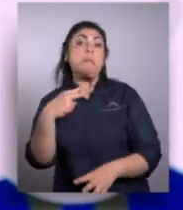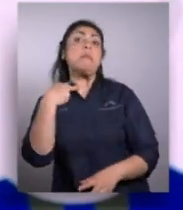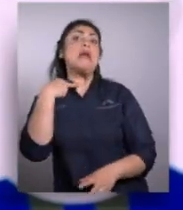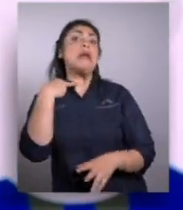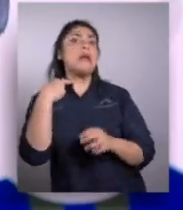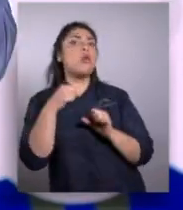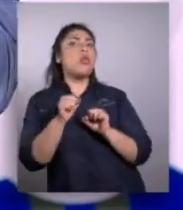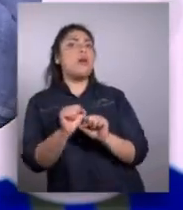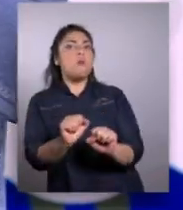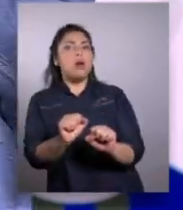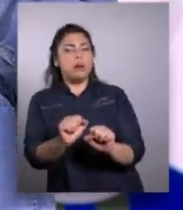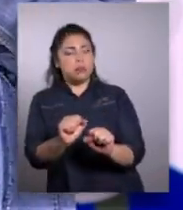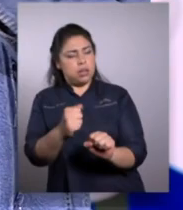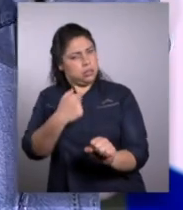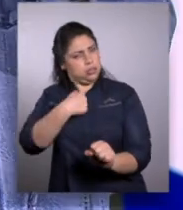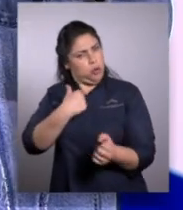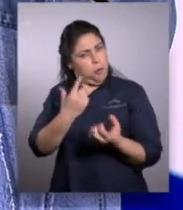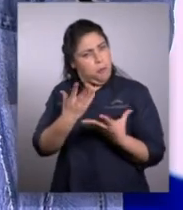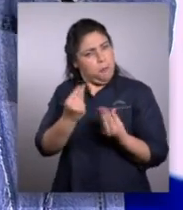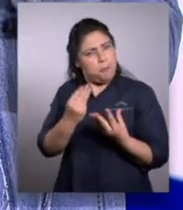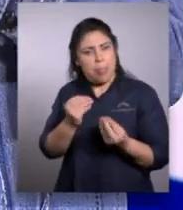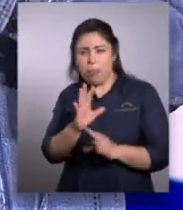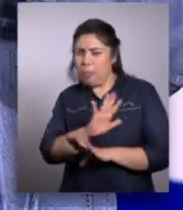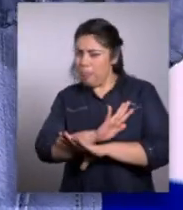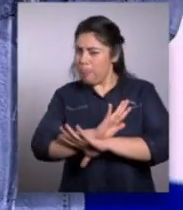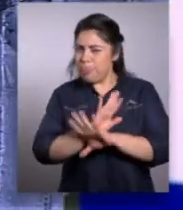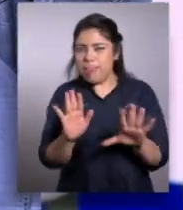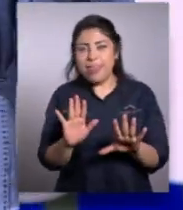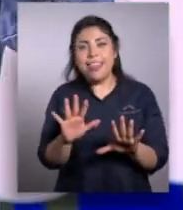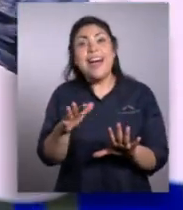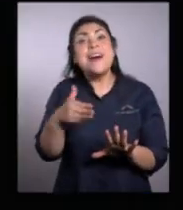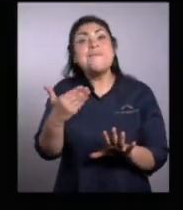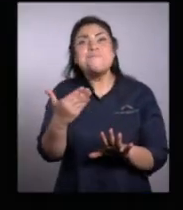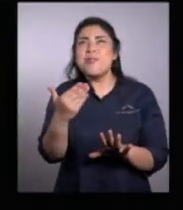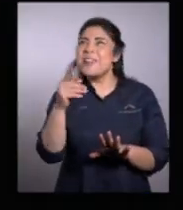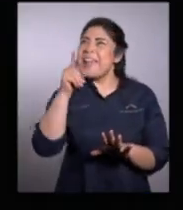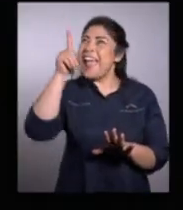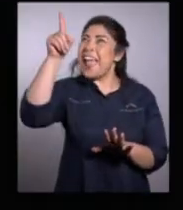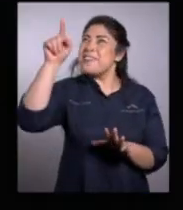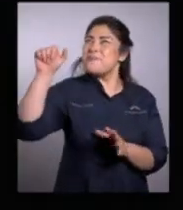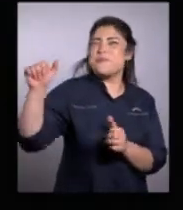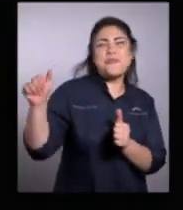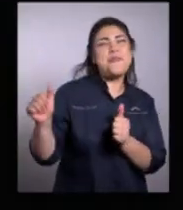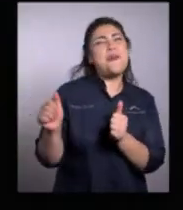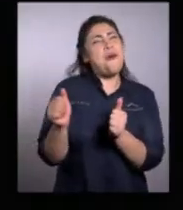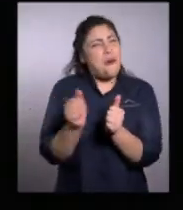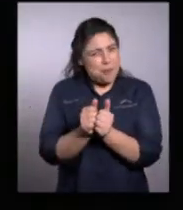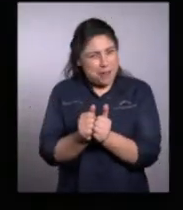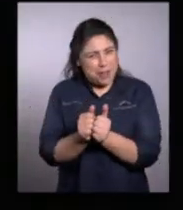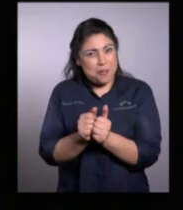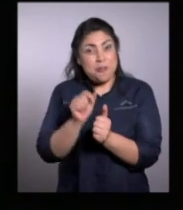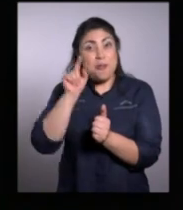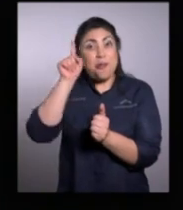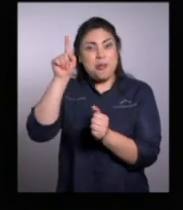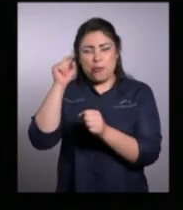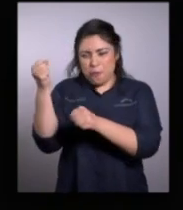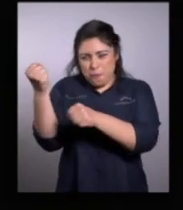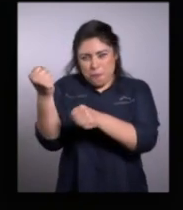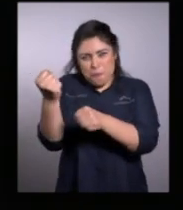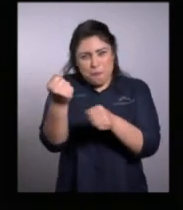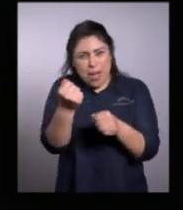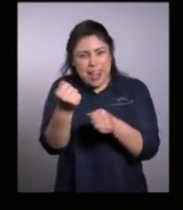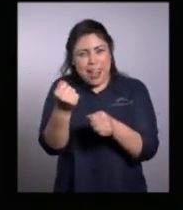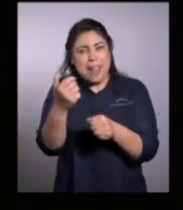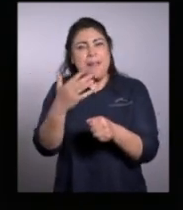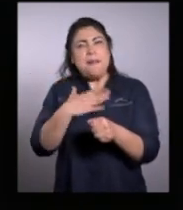porque tú estarás conmigo tu vara y tu cayado me infundirán aliento mira lo que estaba pasando